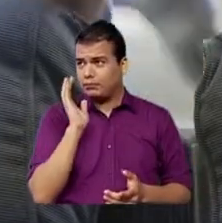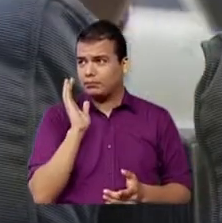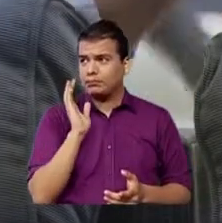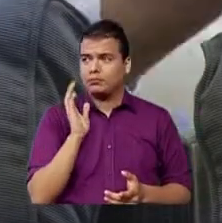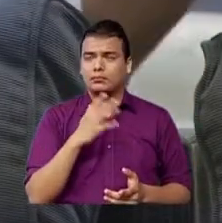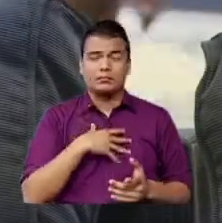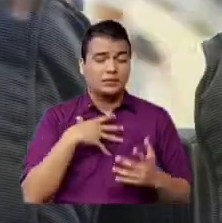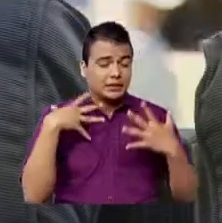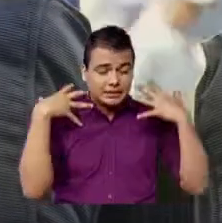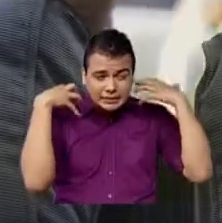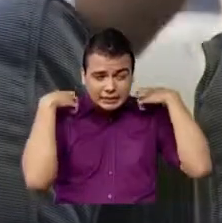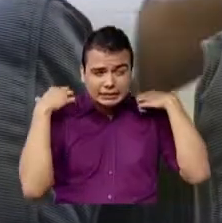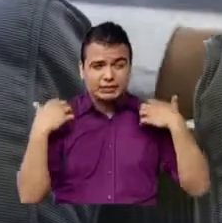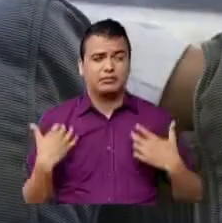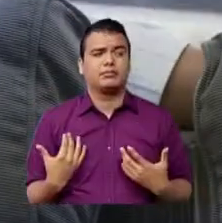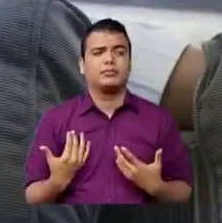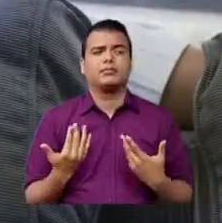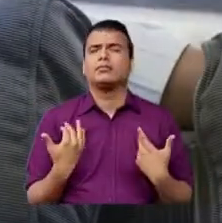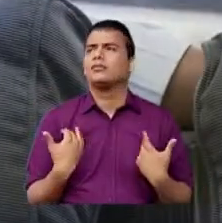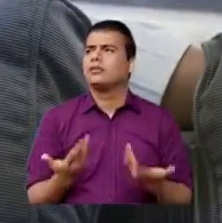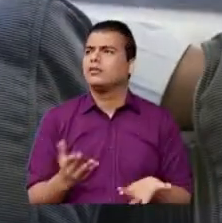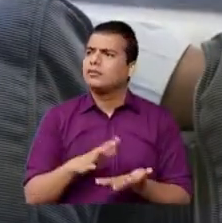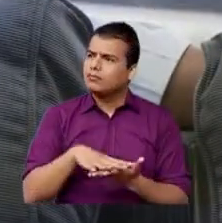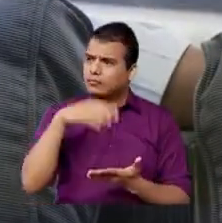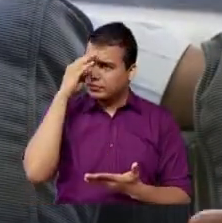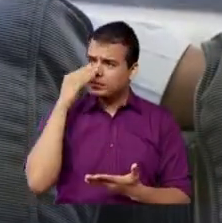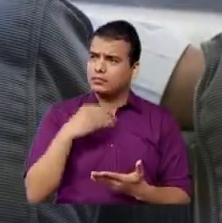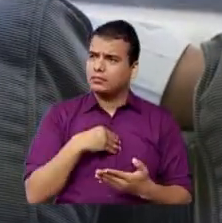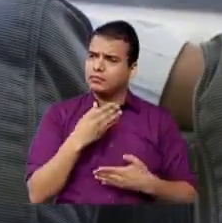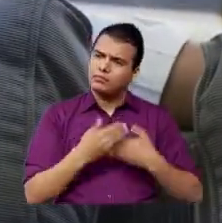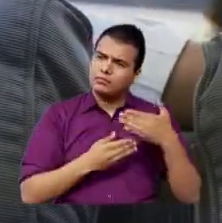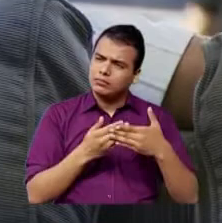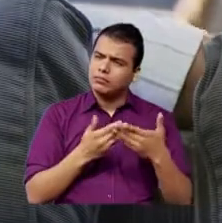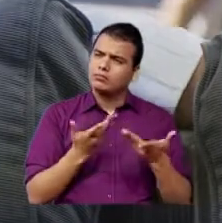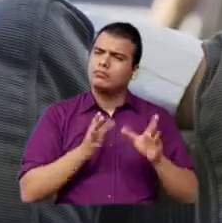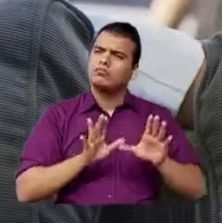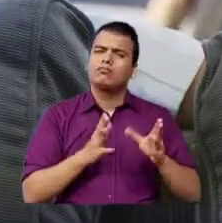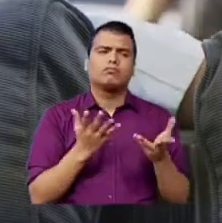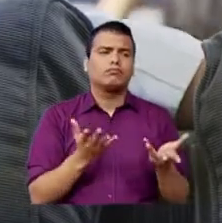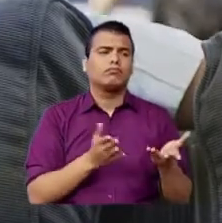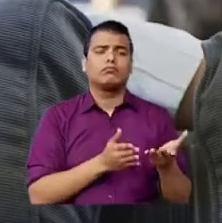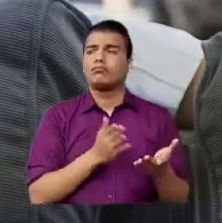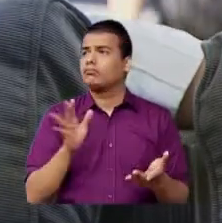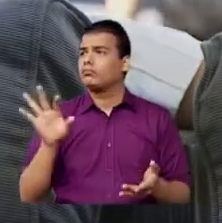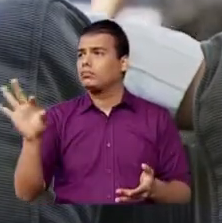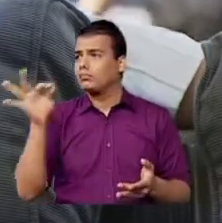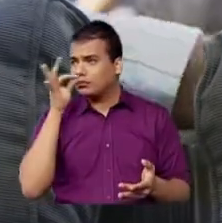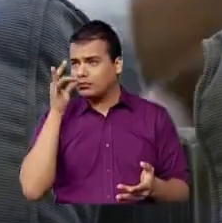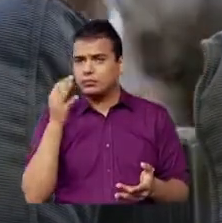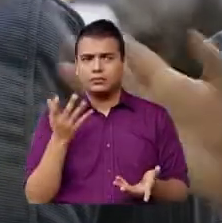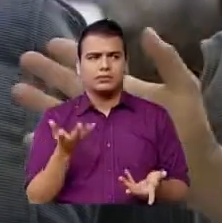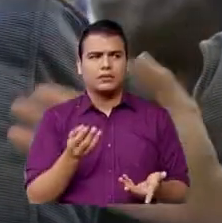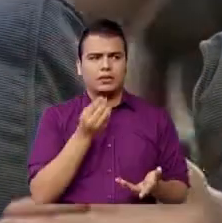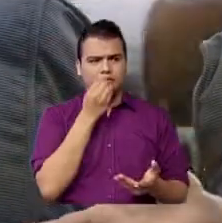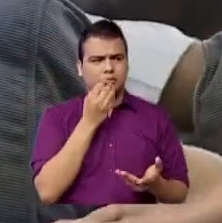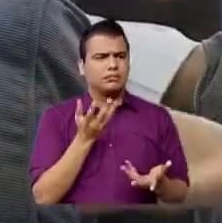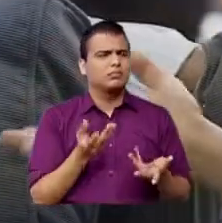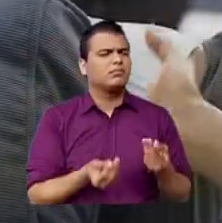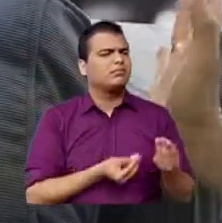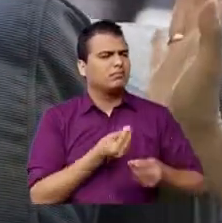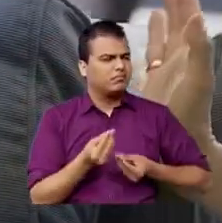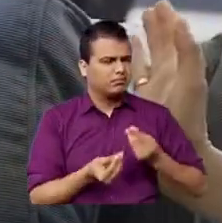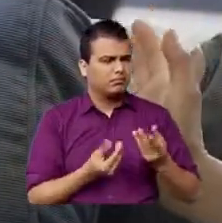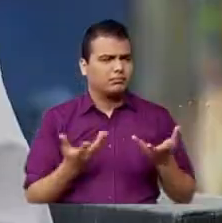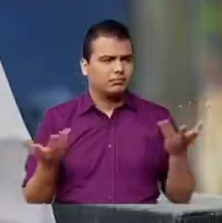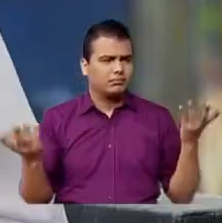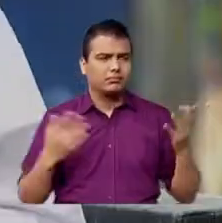muy estresado y quiero aprender a consumir de pronto una esencia floral, entonces, ¿qué hace uno? ¿Va por ahí, arranca una matica, se la come o...? Eso. Bueno, digamos que con